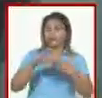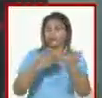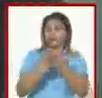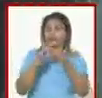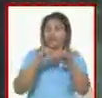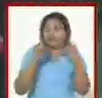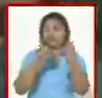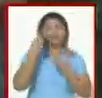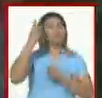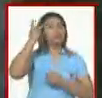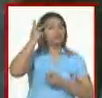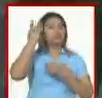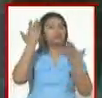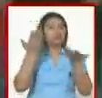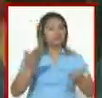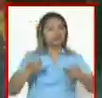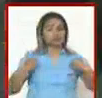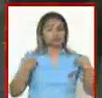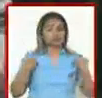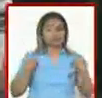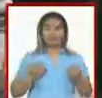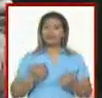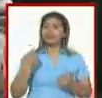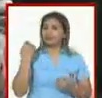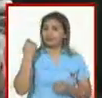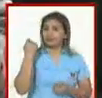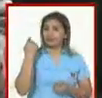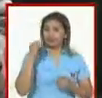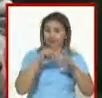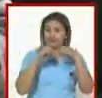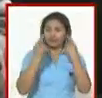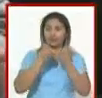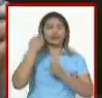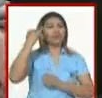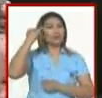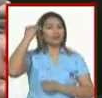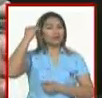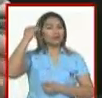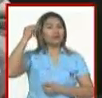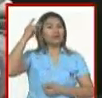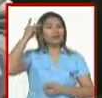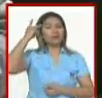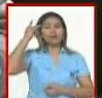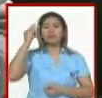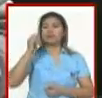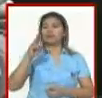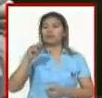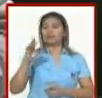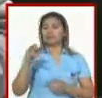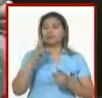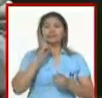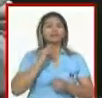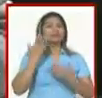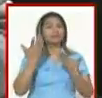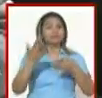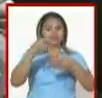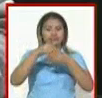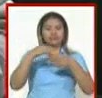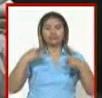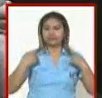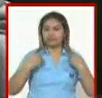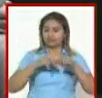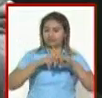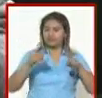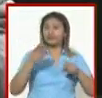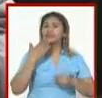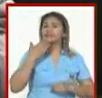todos los partidos políticos hay juventudes entendemos que los partidos políticos de samuel doria medina tuto quiroga rubén costas hay juventudes